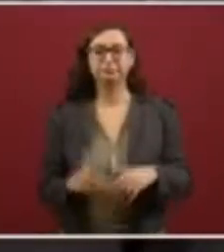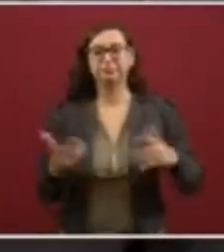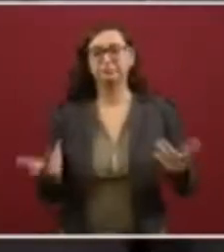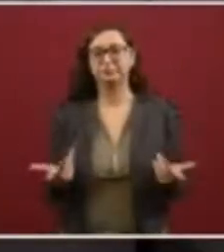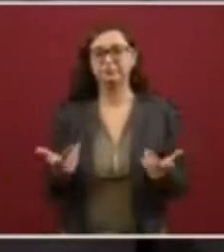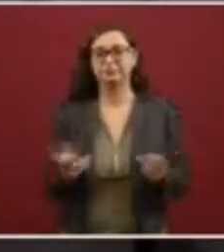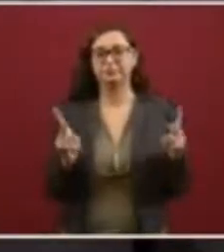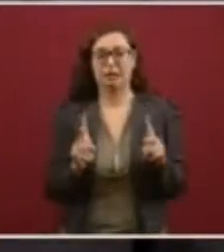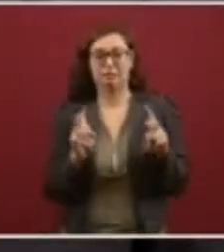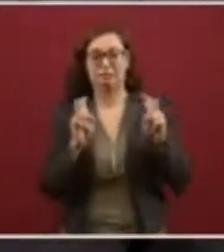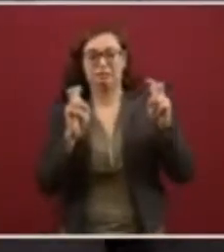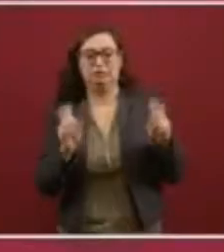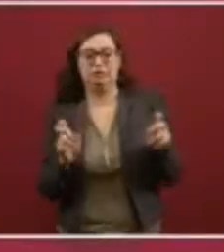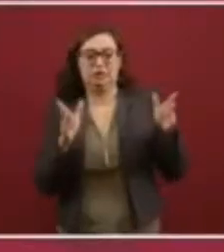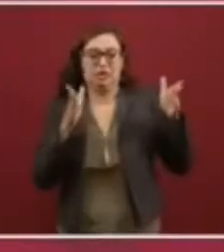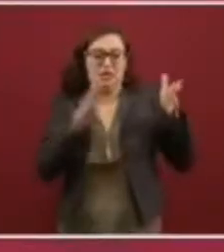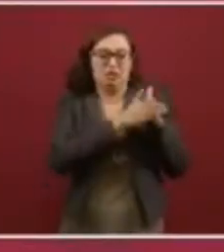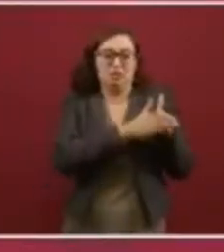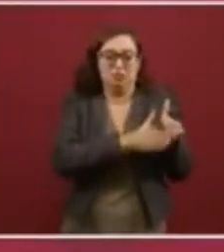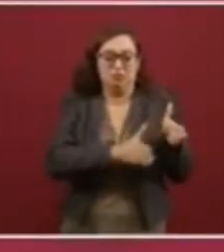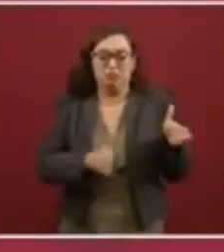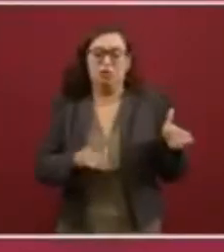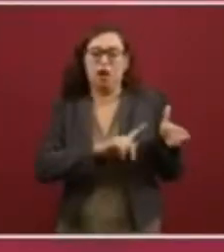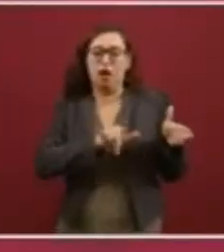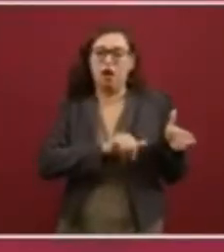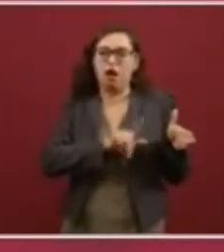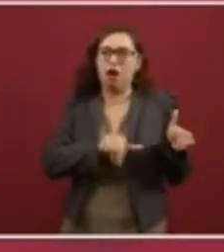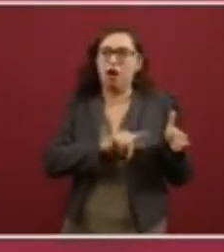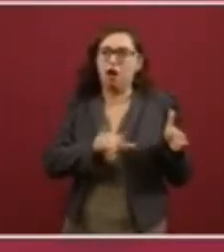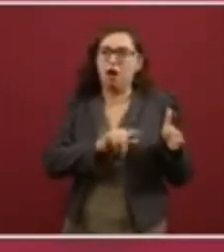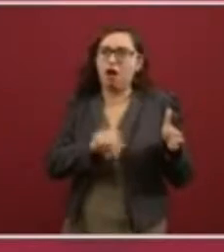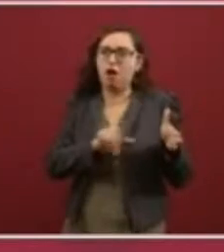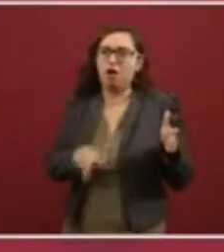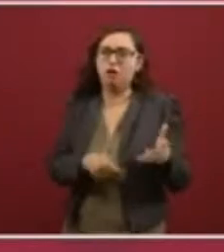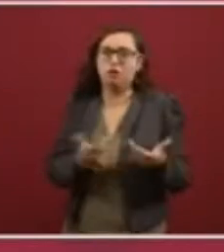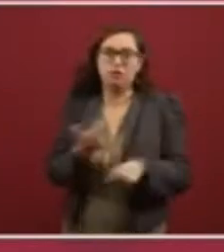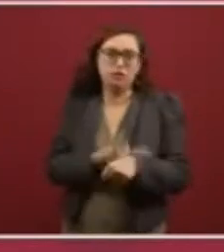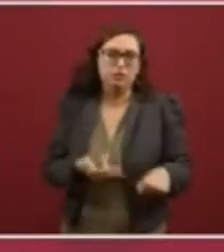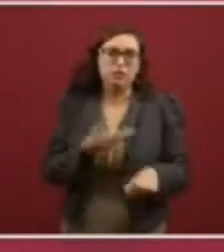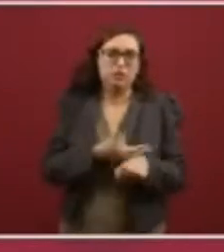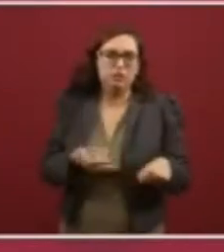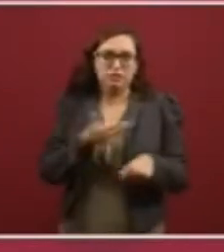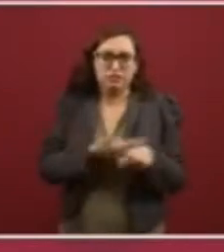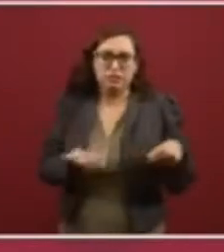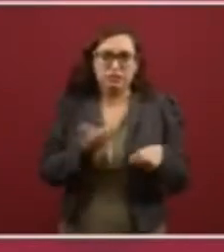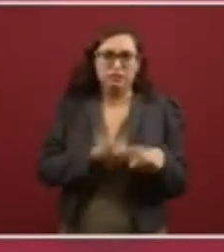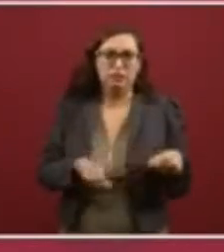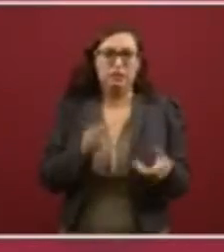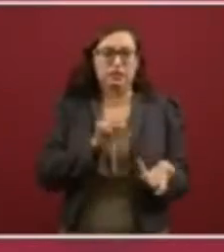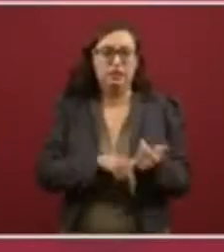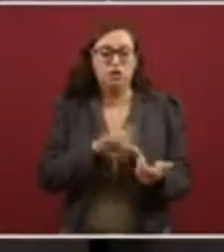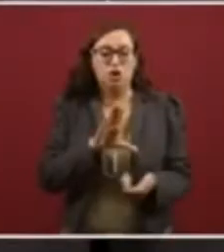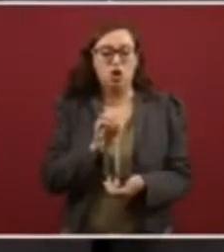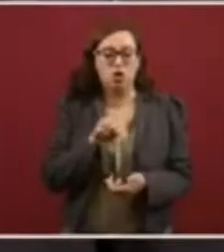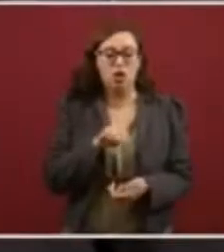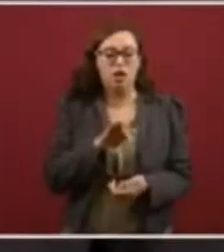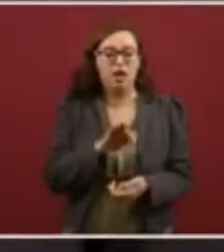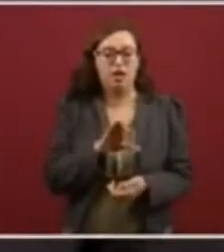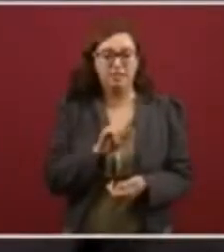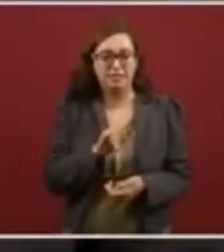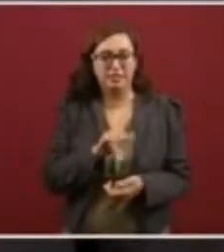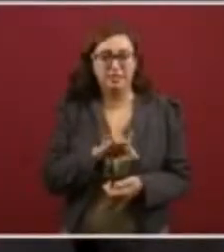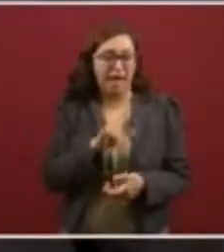burocracia que existía, enquistada en el CONACYT, con